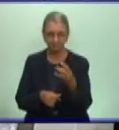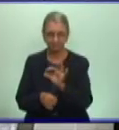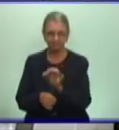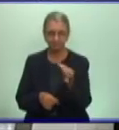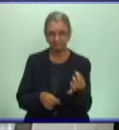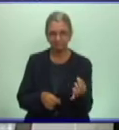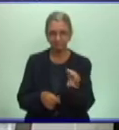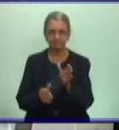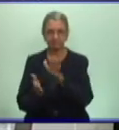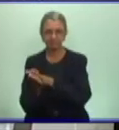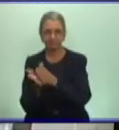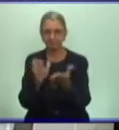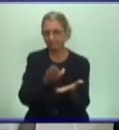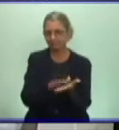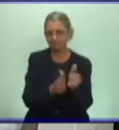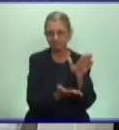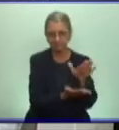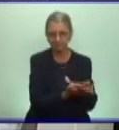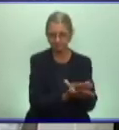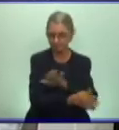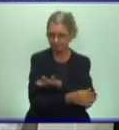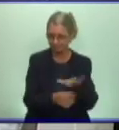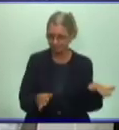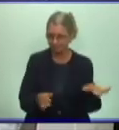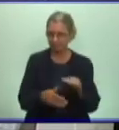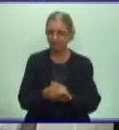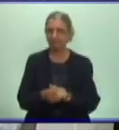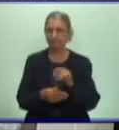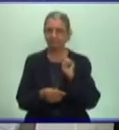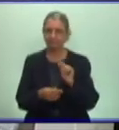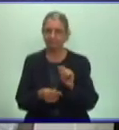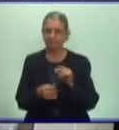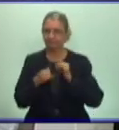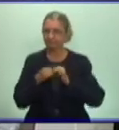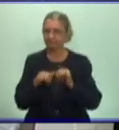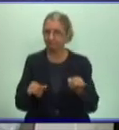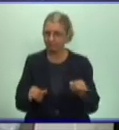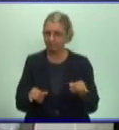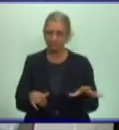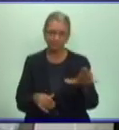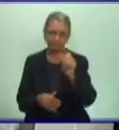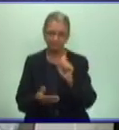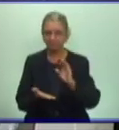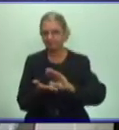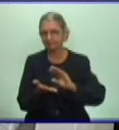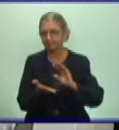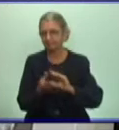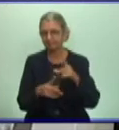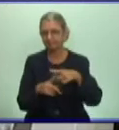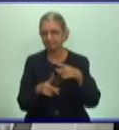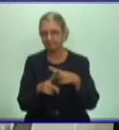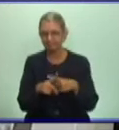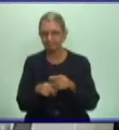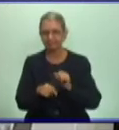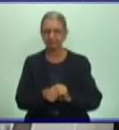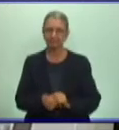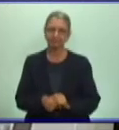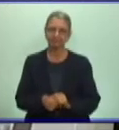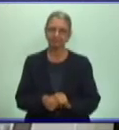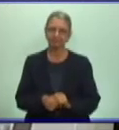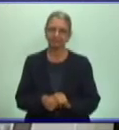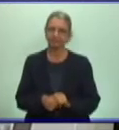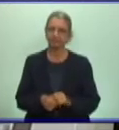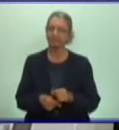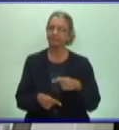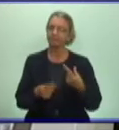mínimo. Y aclaramos además que si hay alguna información, y todo está en nuestros libros de texto. Y recordamos también, como decimos